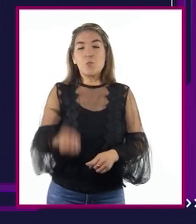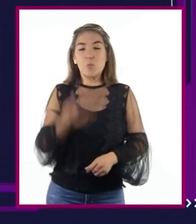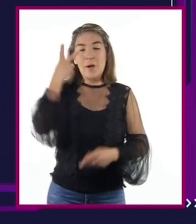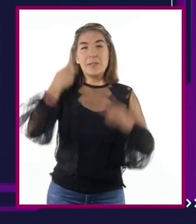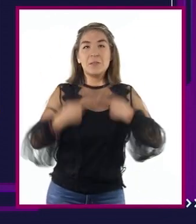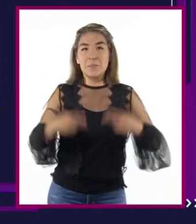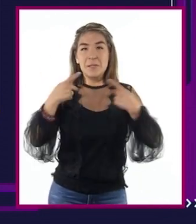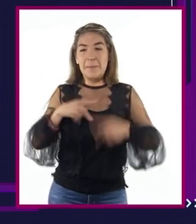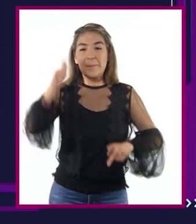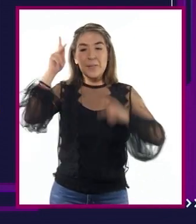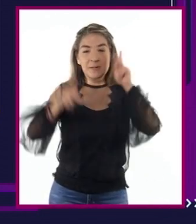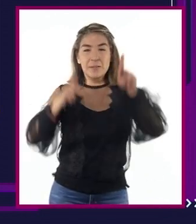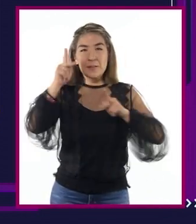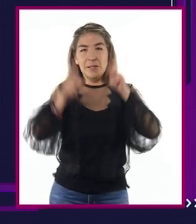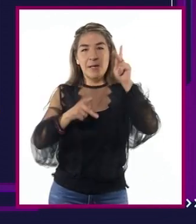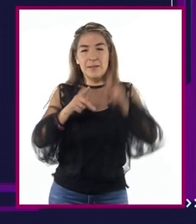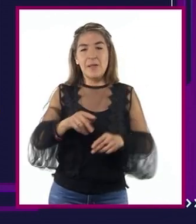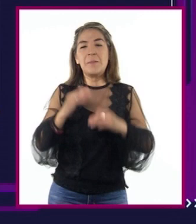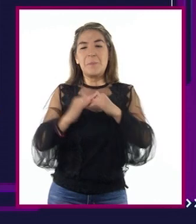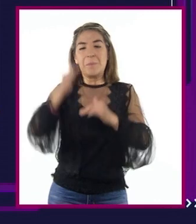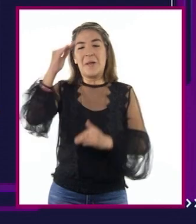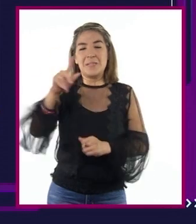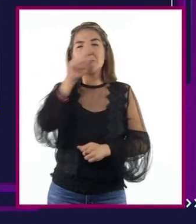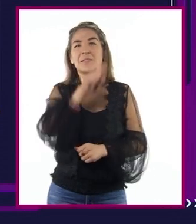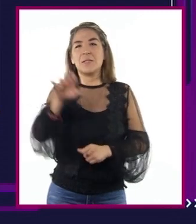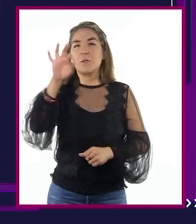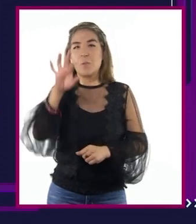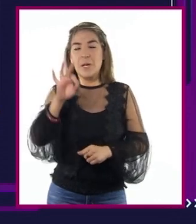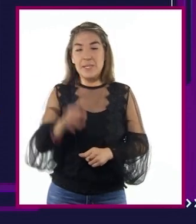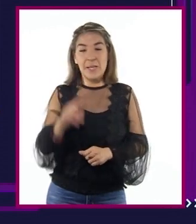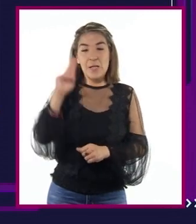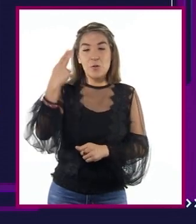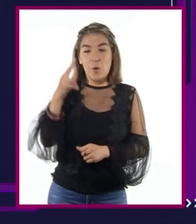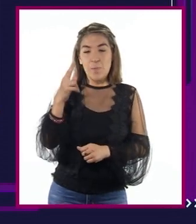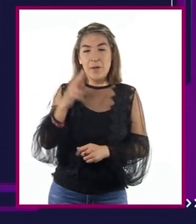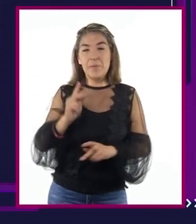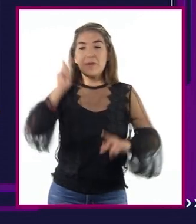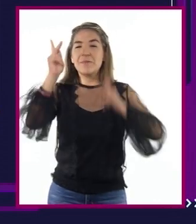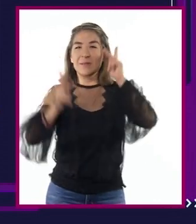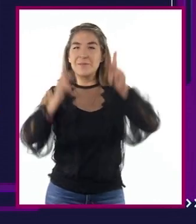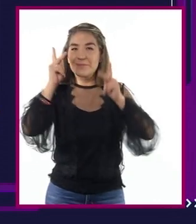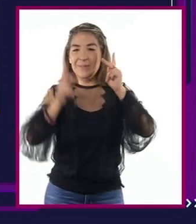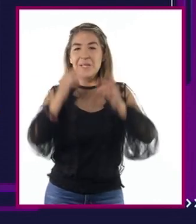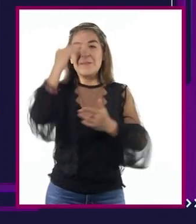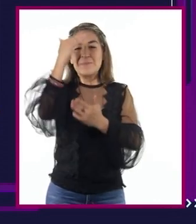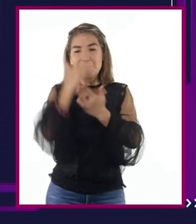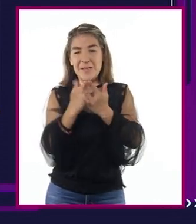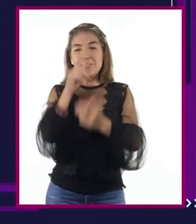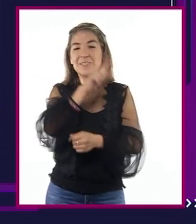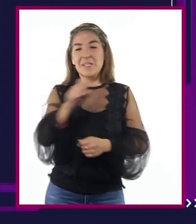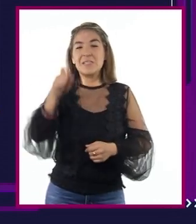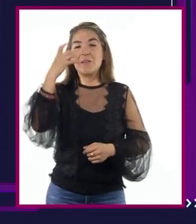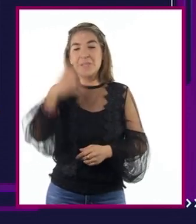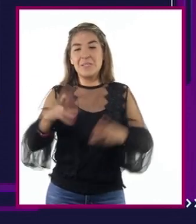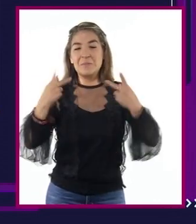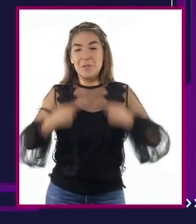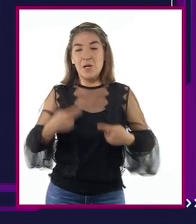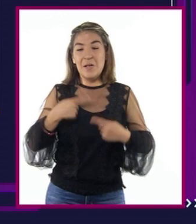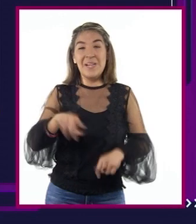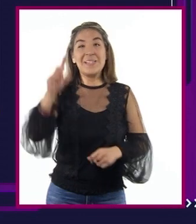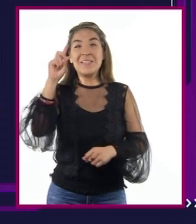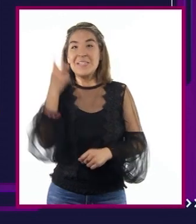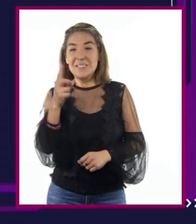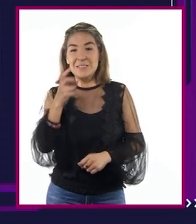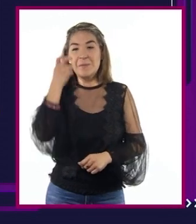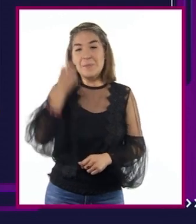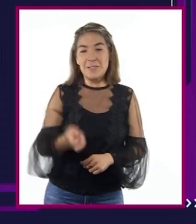visitantes ascendió a 140. En noviembre, las visitas fueron de 110 personas y en el último mes